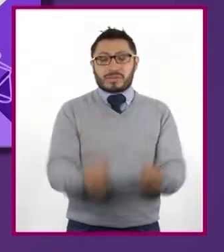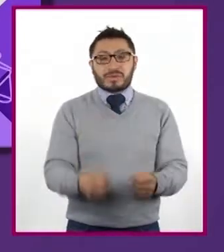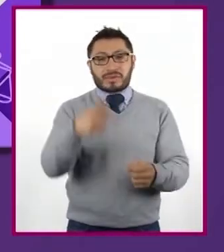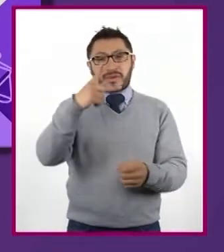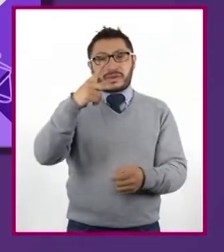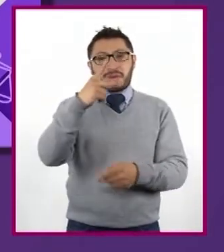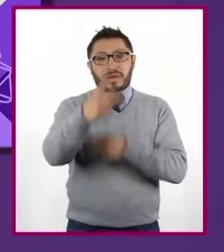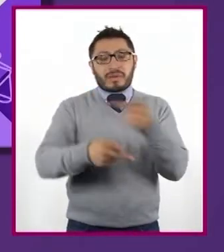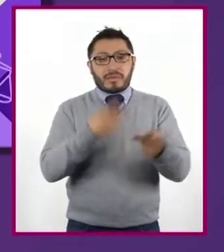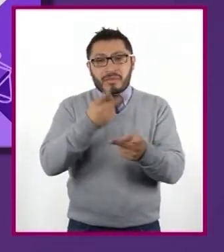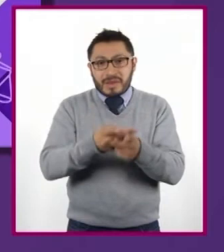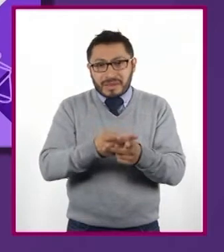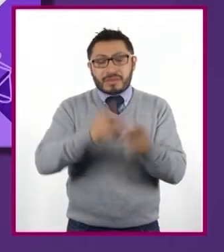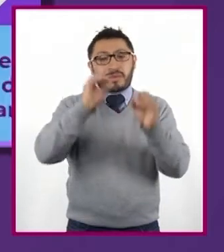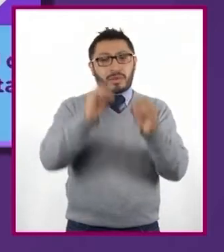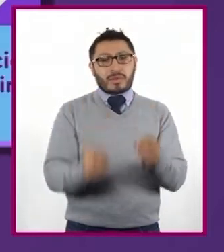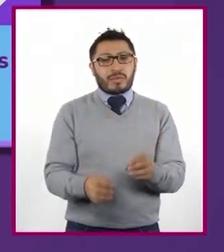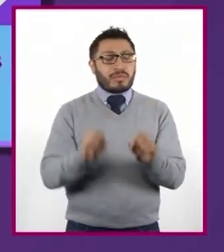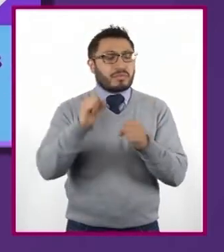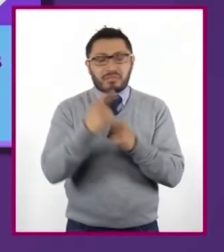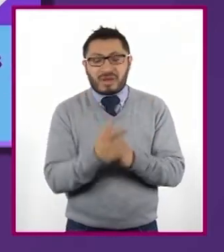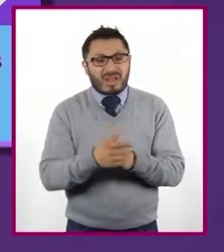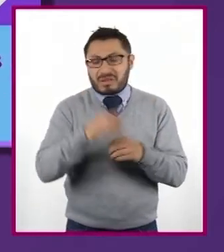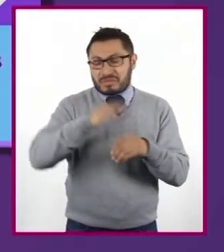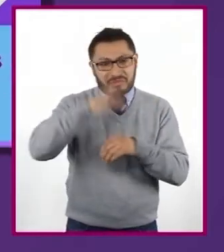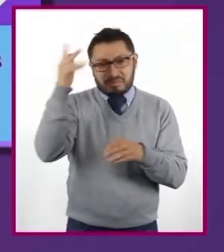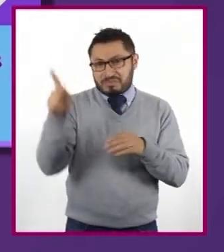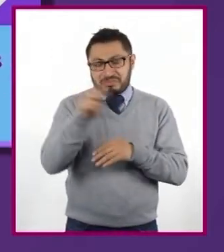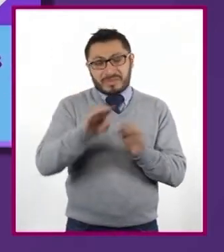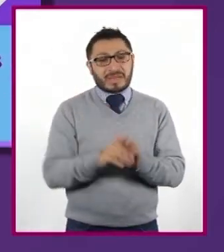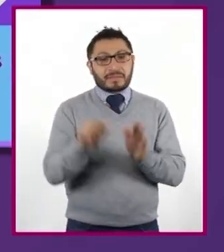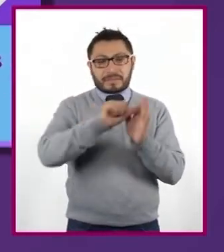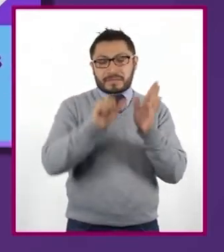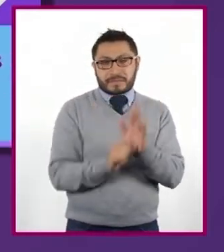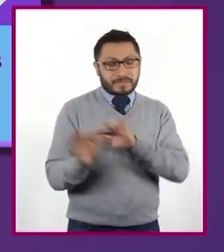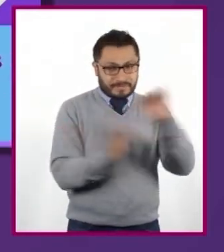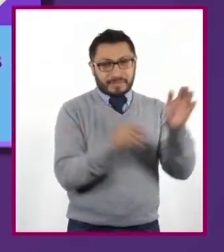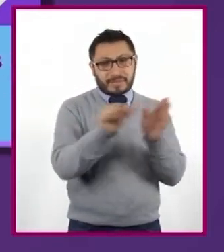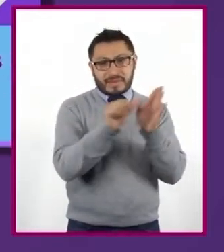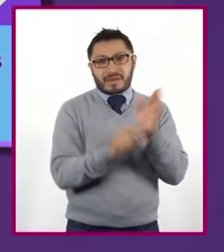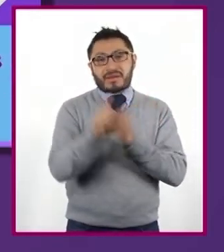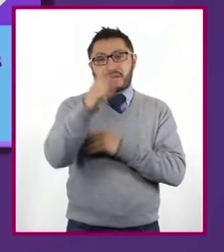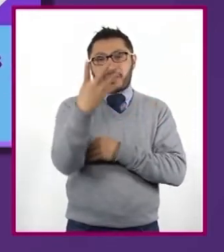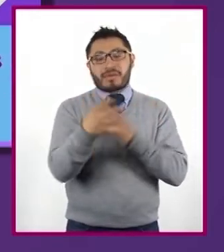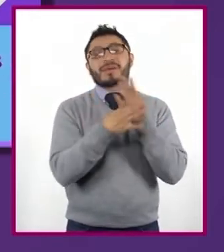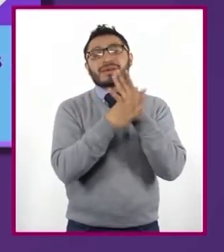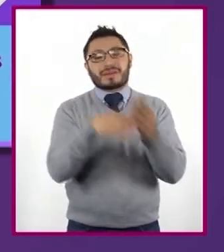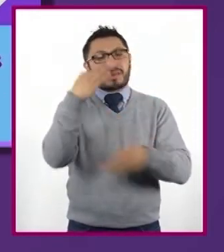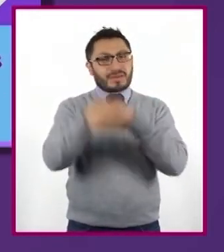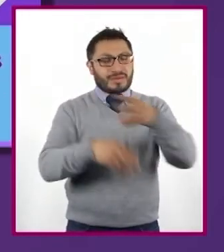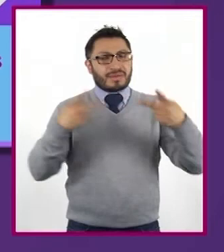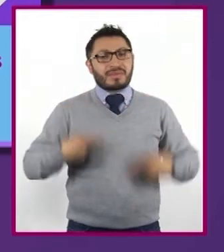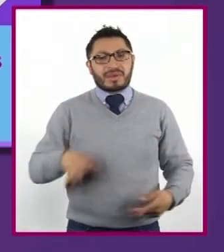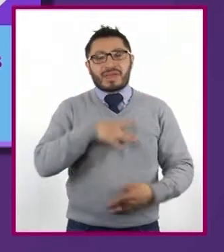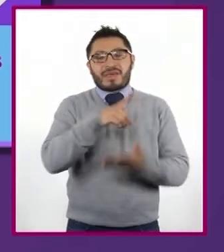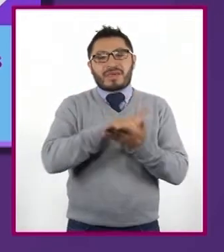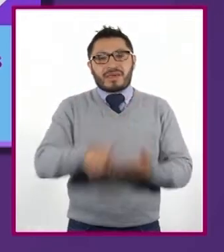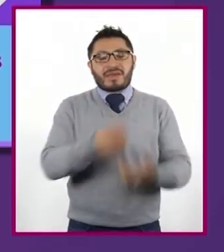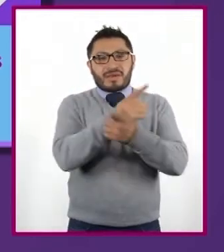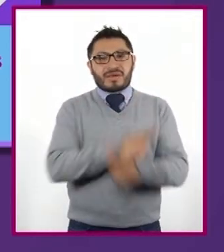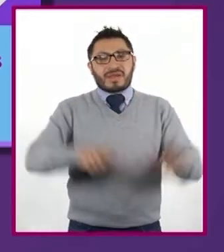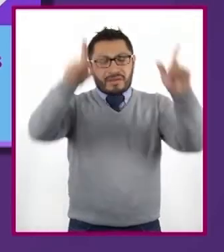pasaporte o salvoconducto. El artículo 24 indica que toda persona tiene derecho a la libertad